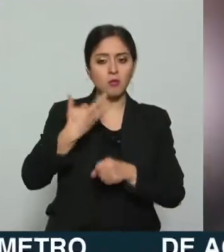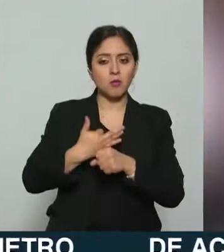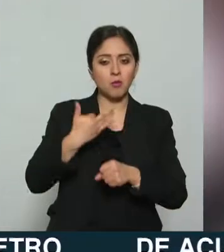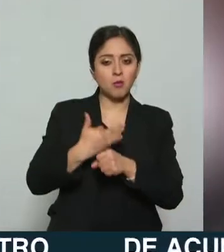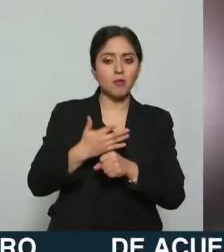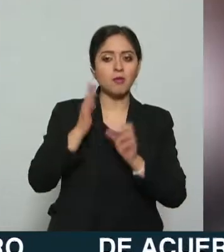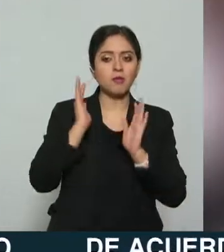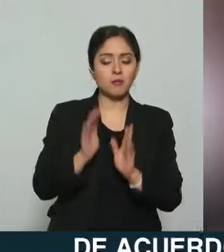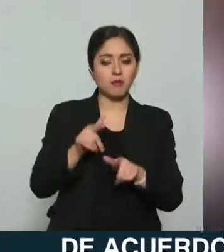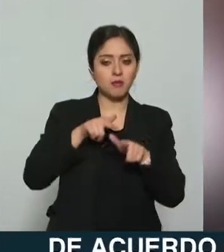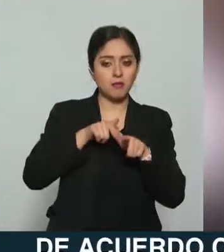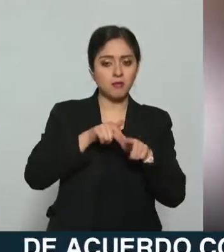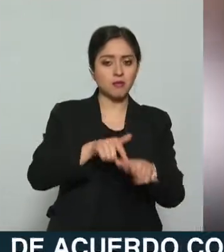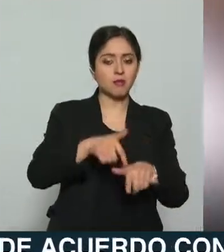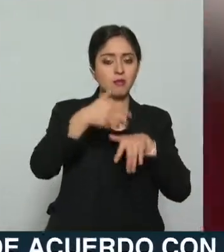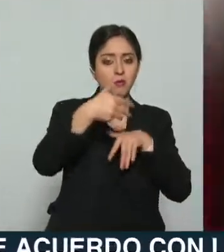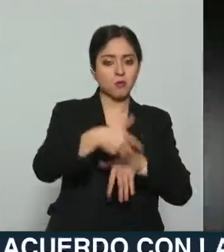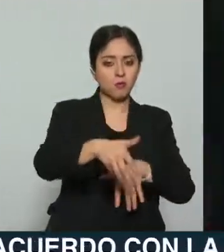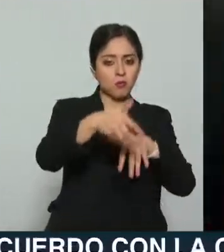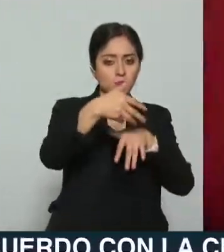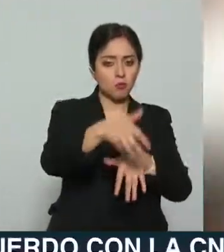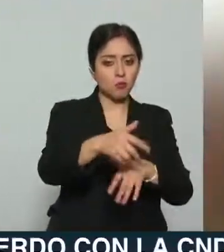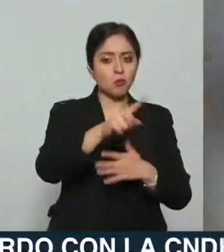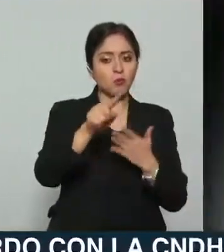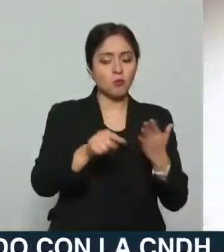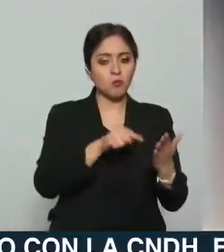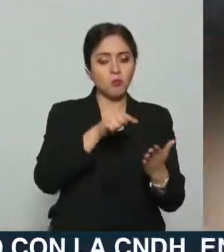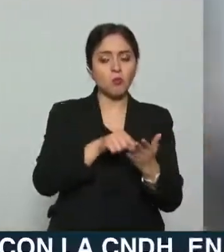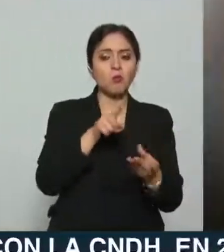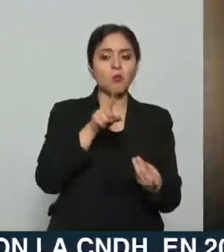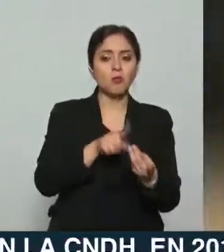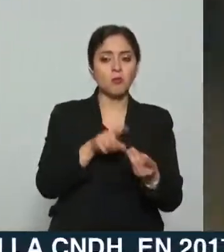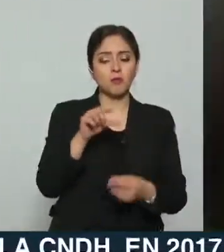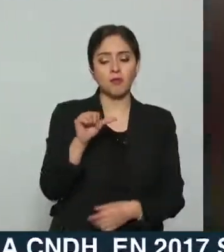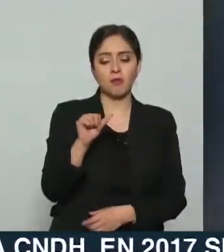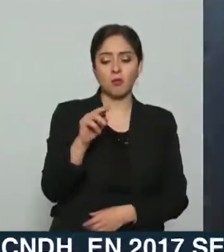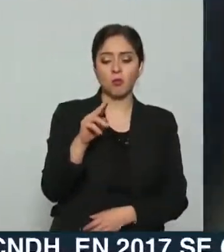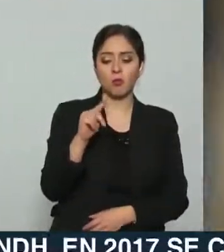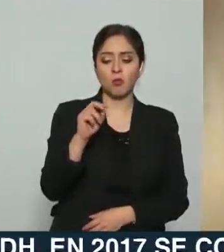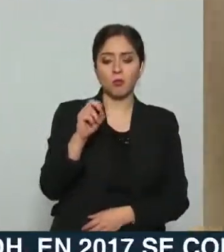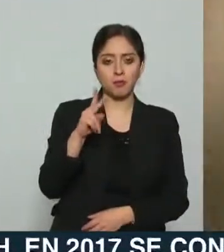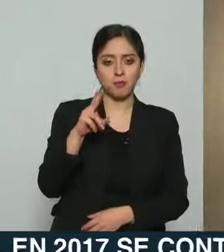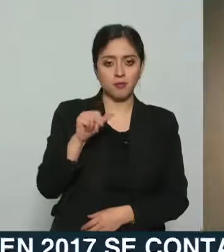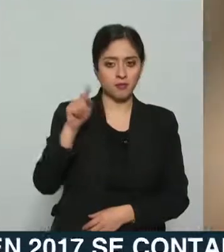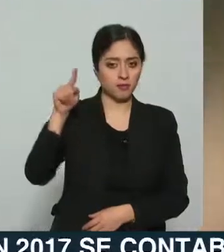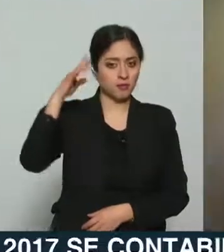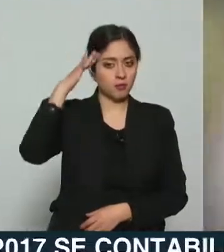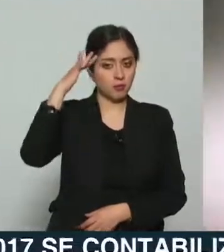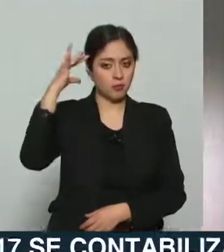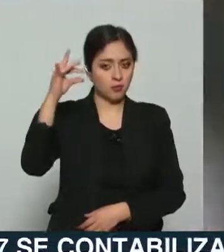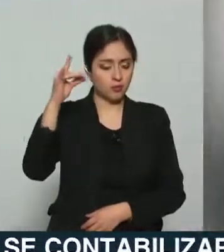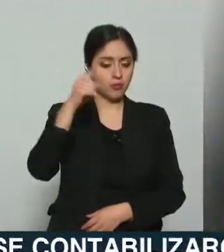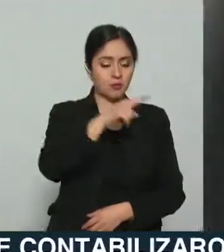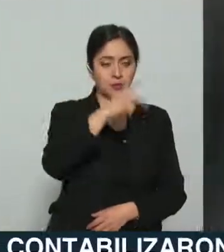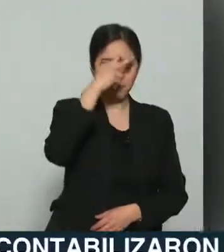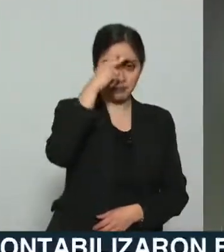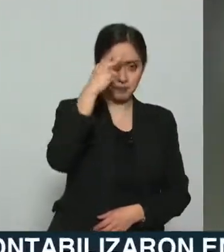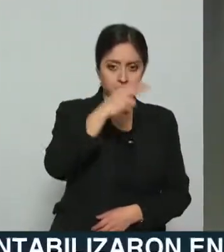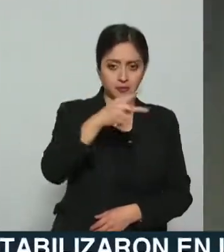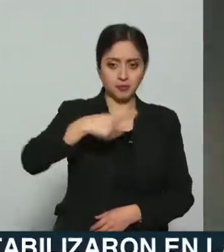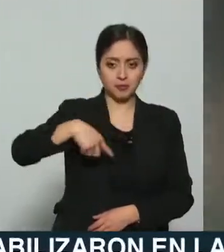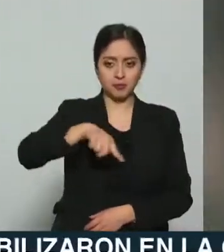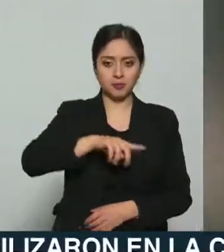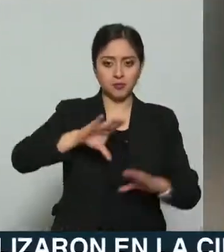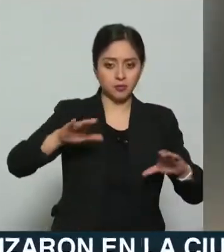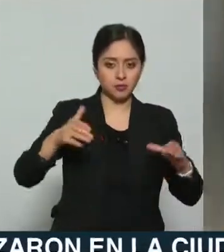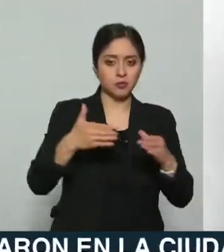más adelante de uno de los paraderos sobre la autopista Cuernavaca, México. Hasta este lugar, integrantes de la caminata por